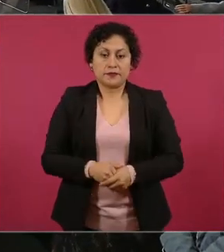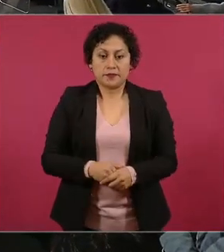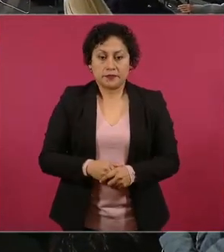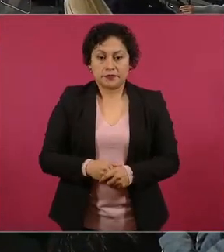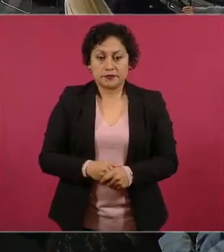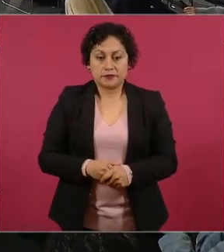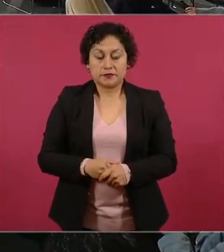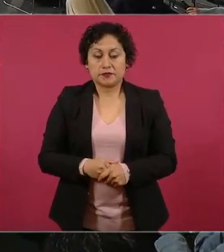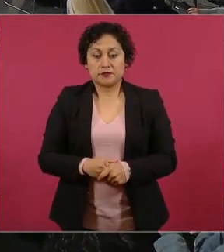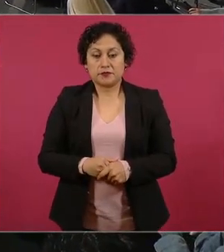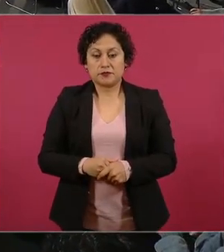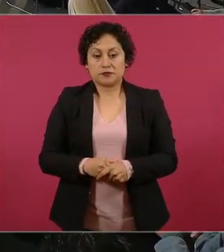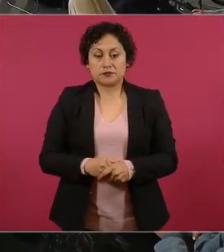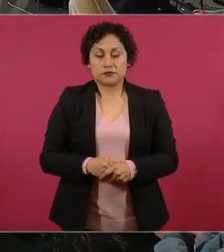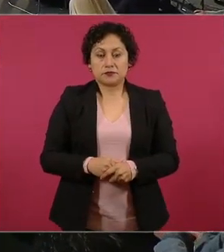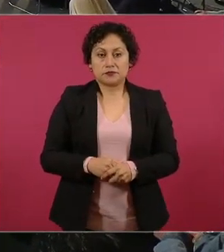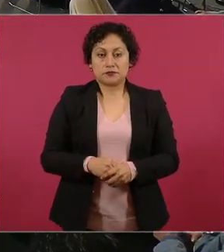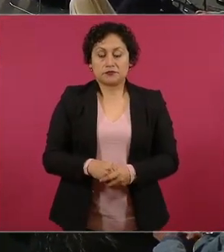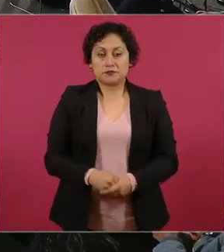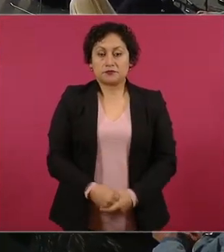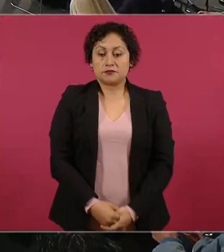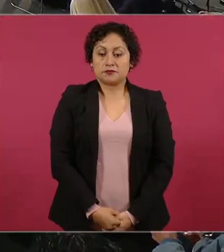Sí, mire, este es